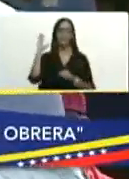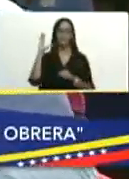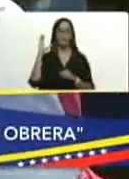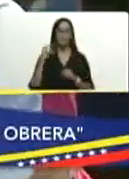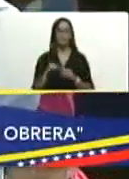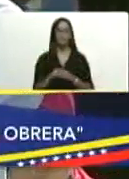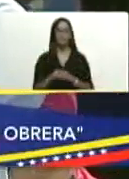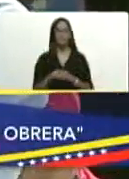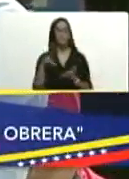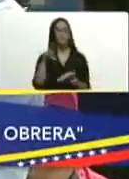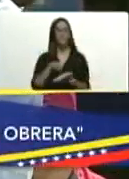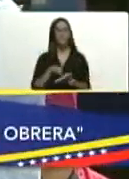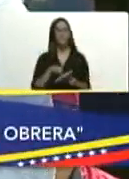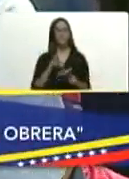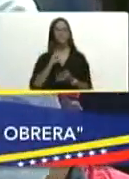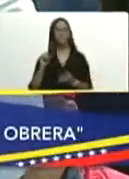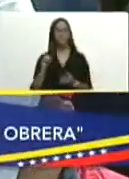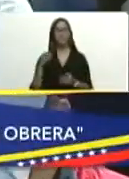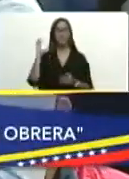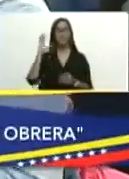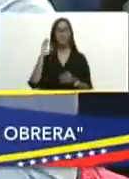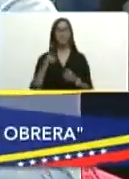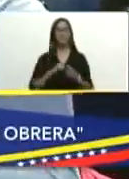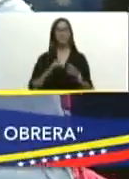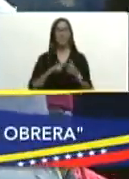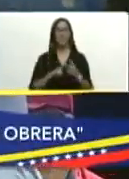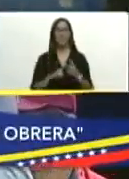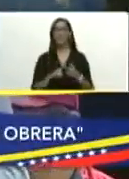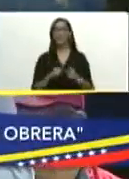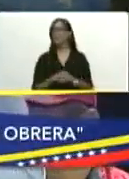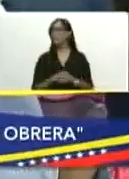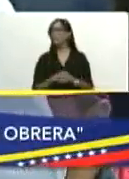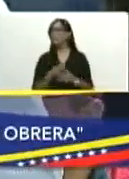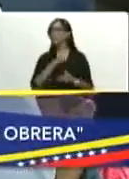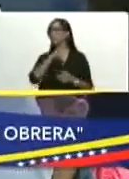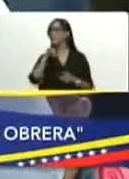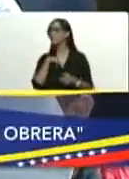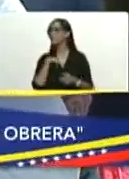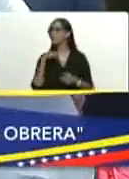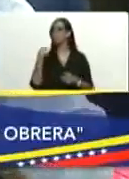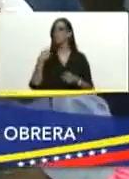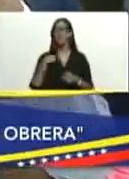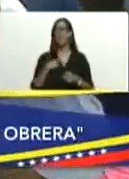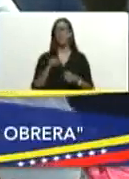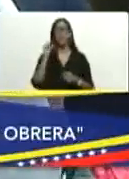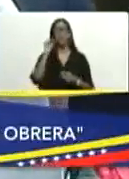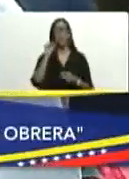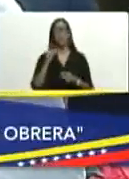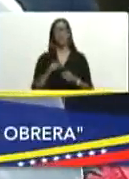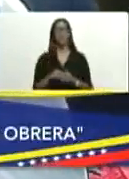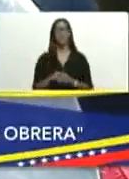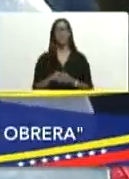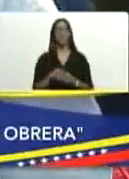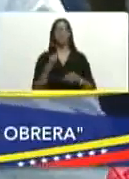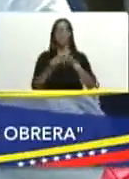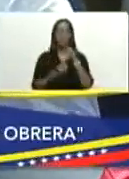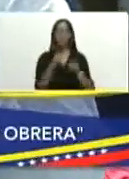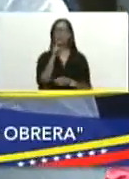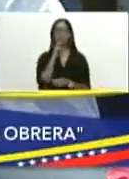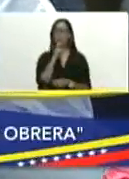el centro occidente del país Entonces nosotros recuperamos en ese momento se nos hizo un poco difícil